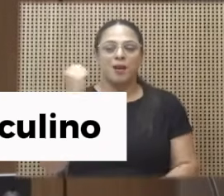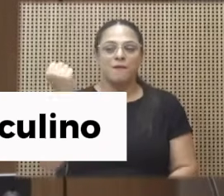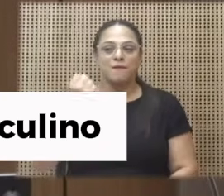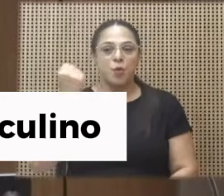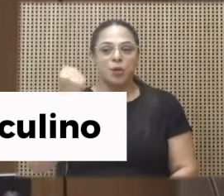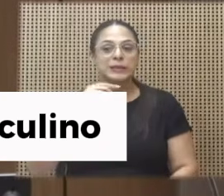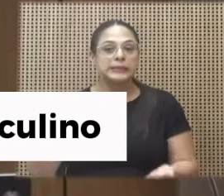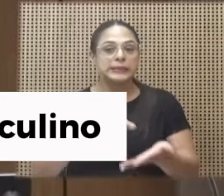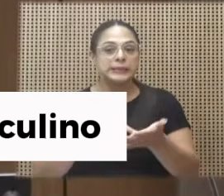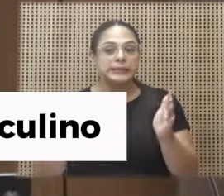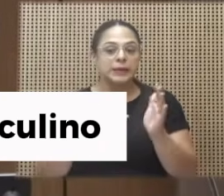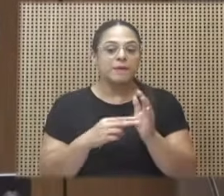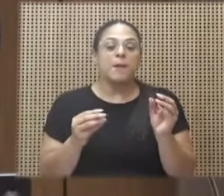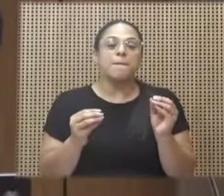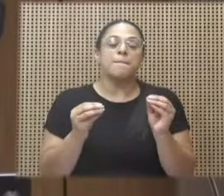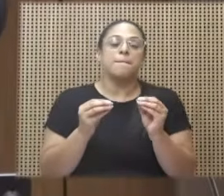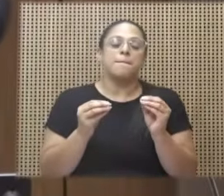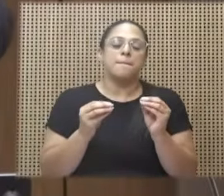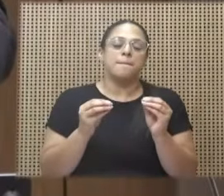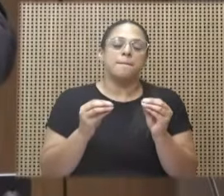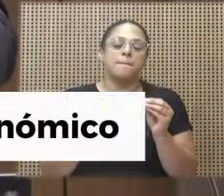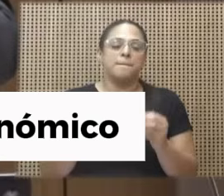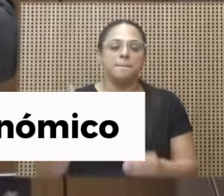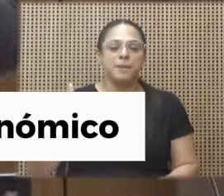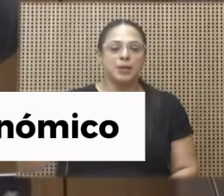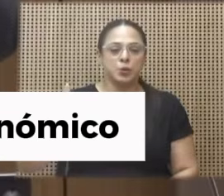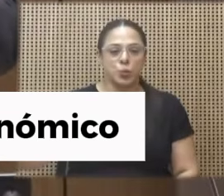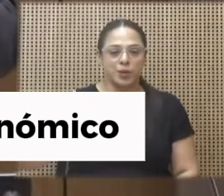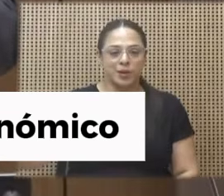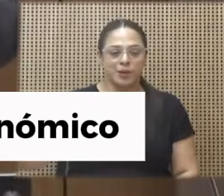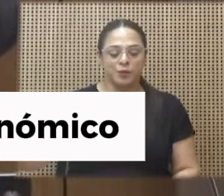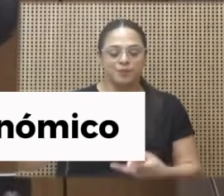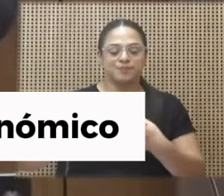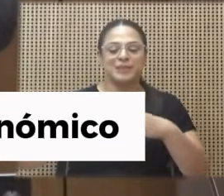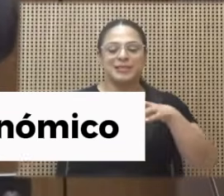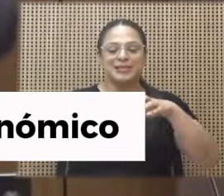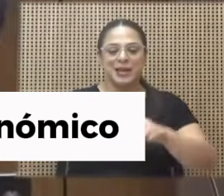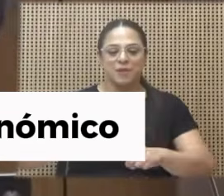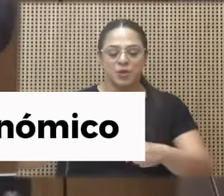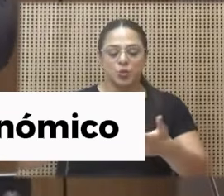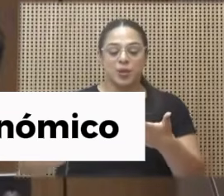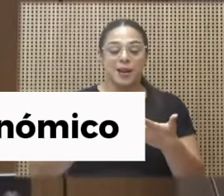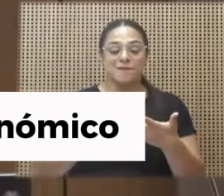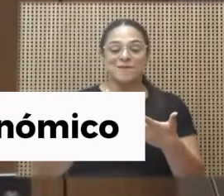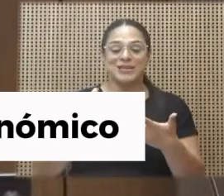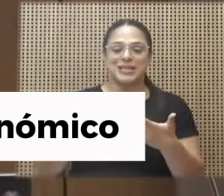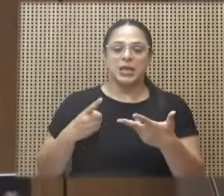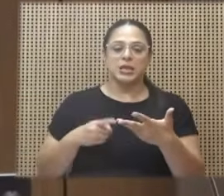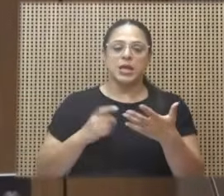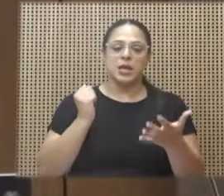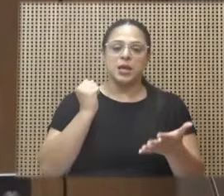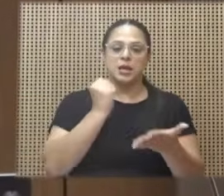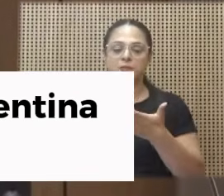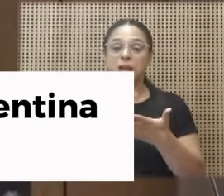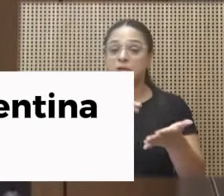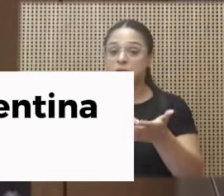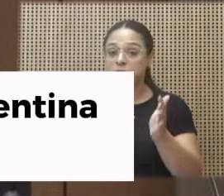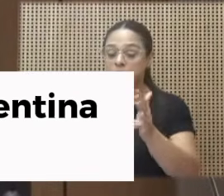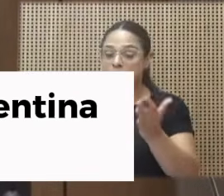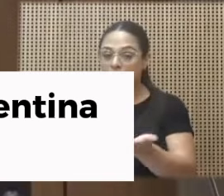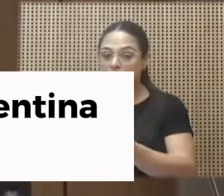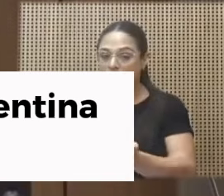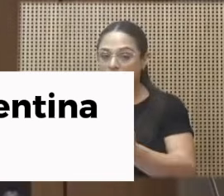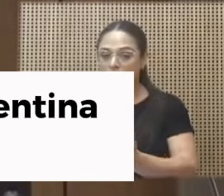fenómeno prioritariamente masculino, territorial, reciente y criminal, no es económico. Y